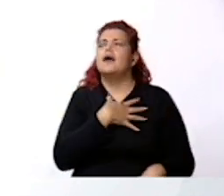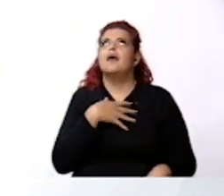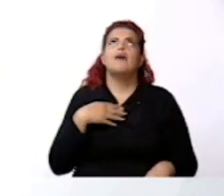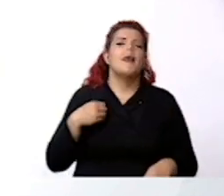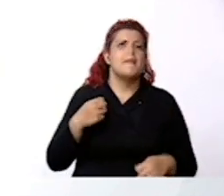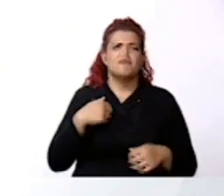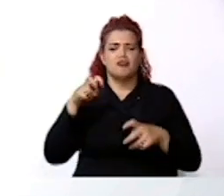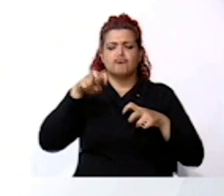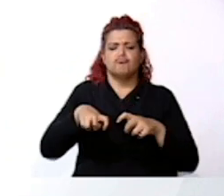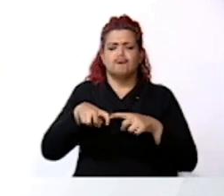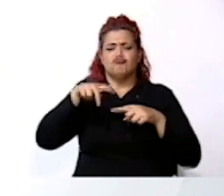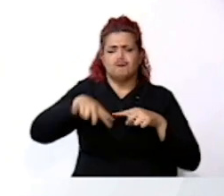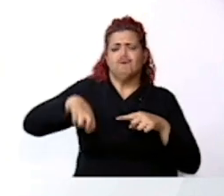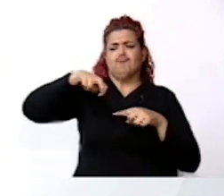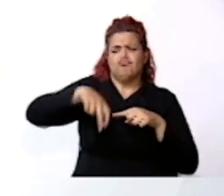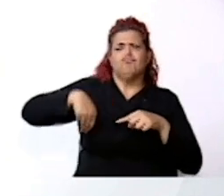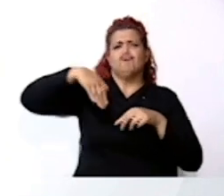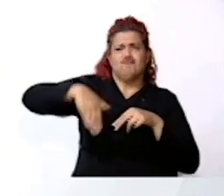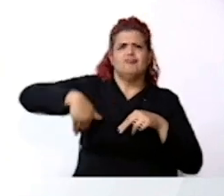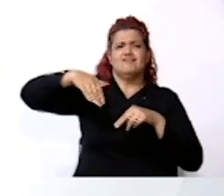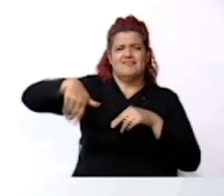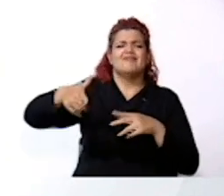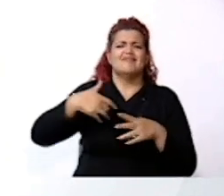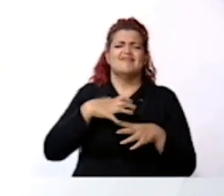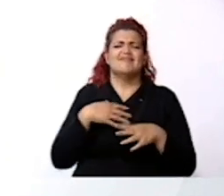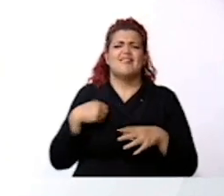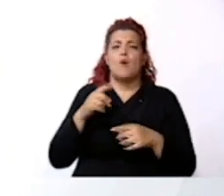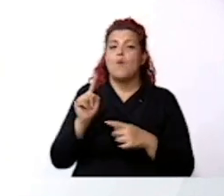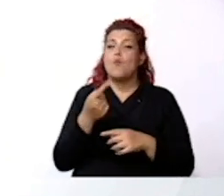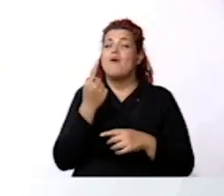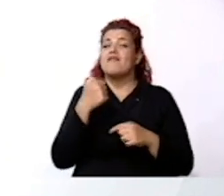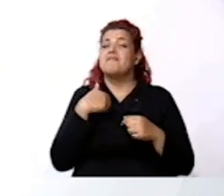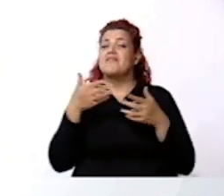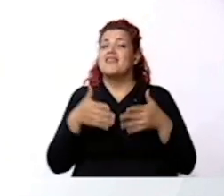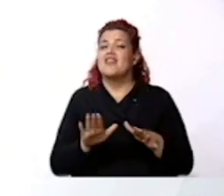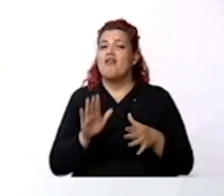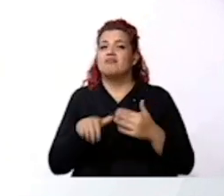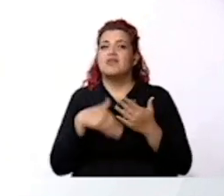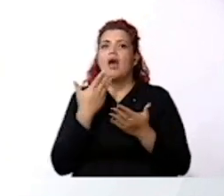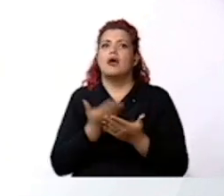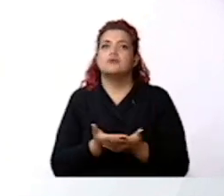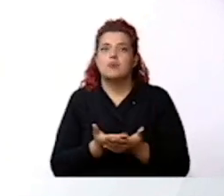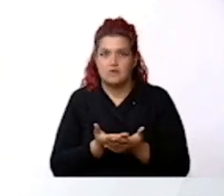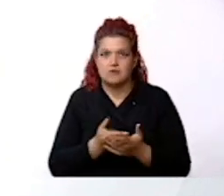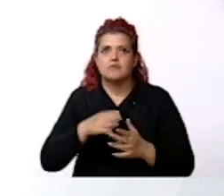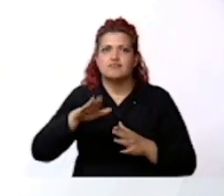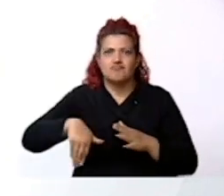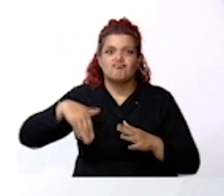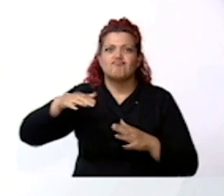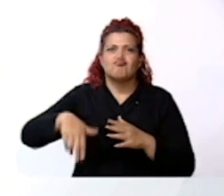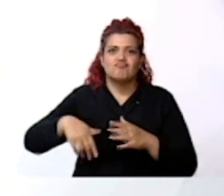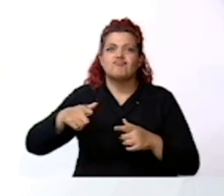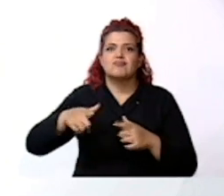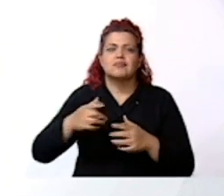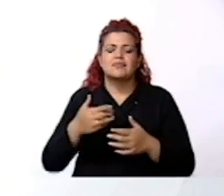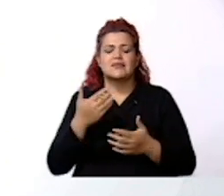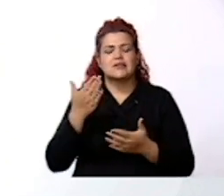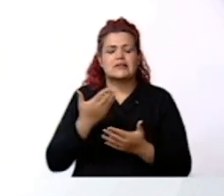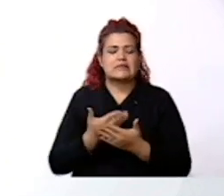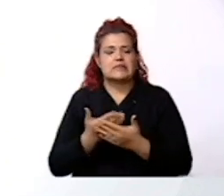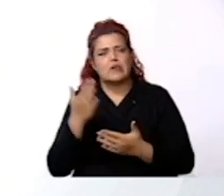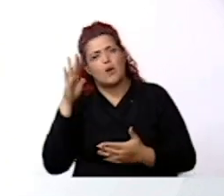andar en patineta también. ¿Saben qué? Una vez mi hijo se cayó en la patineta y se